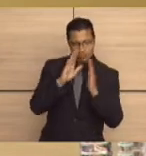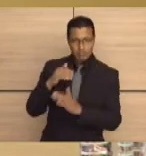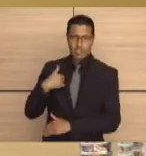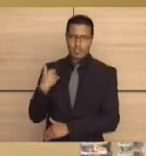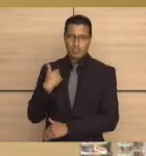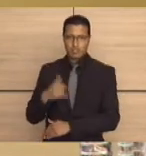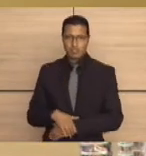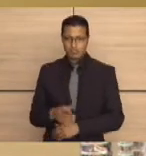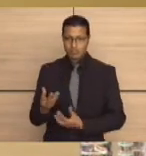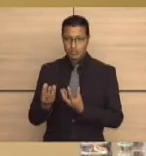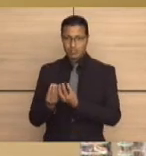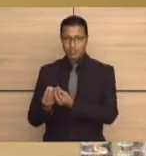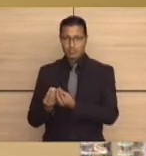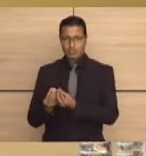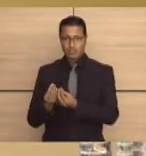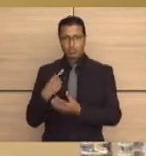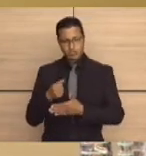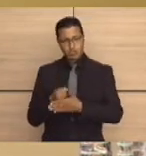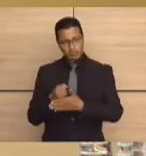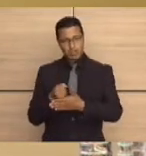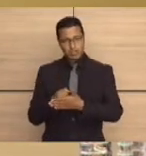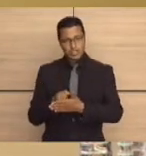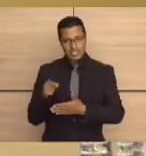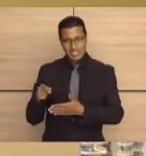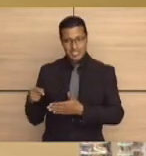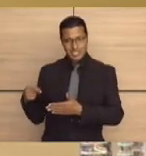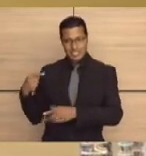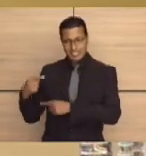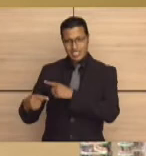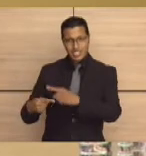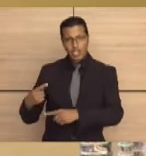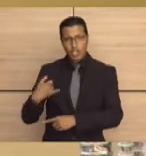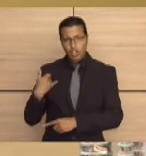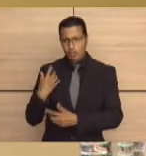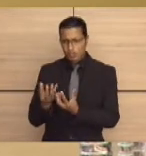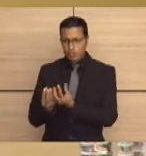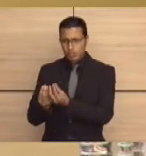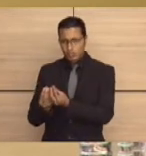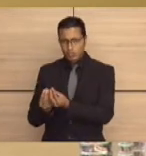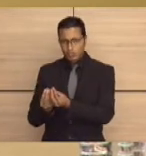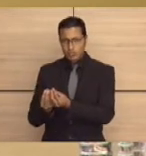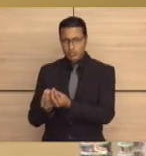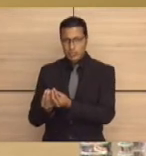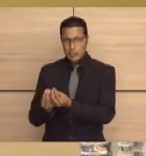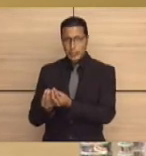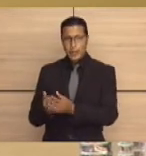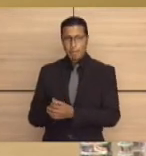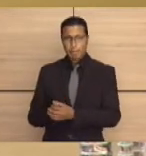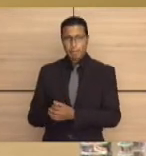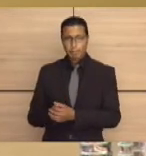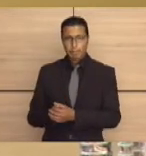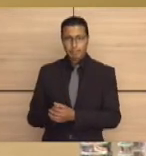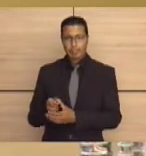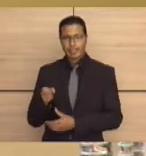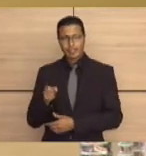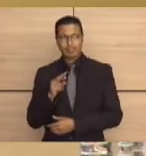Hemos venido generando un cambio. Somos una generación que de una u otra forma vio parir una